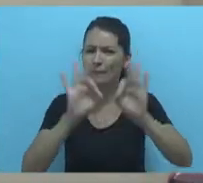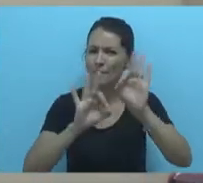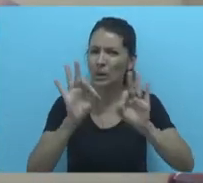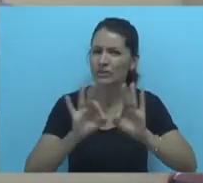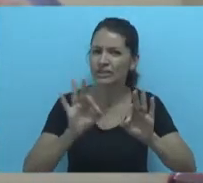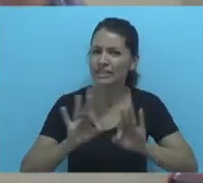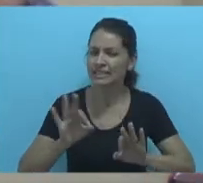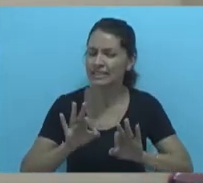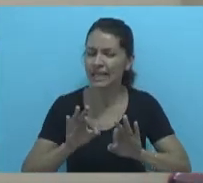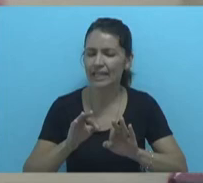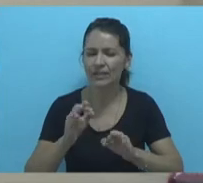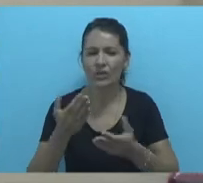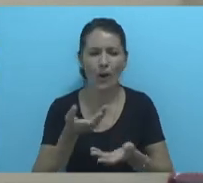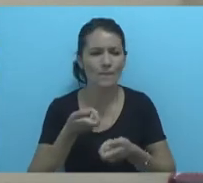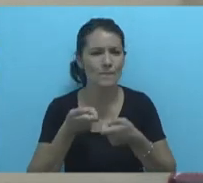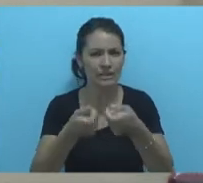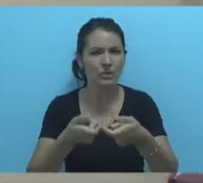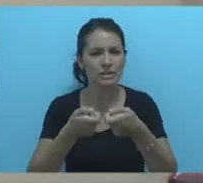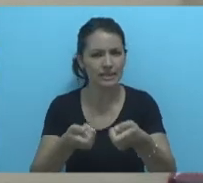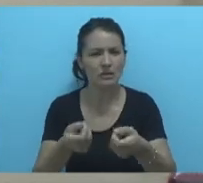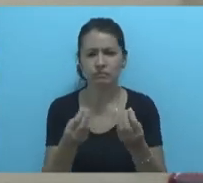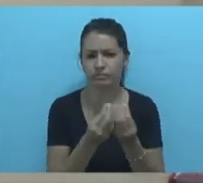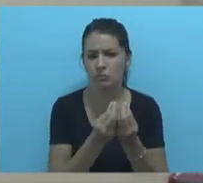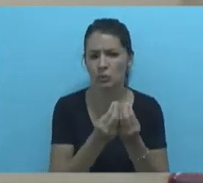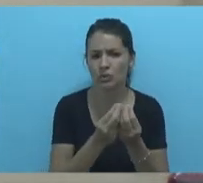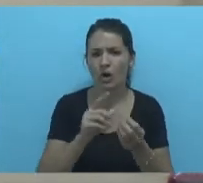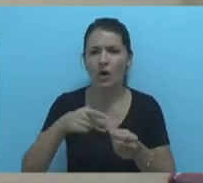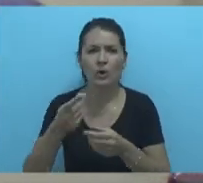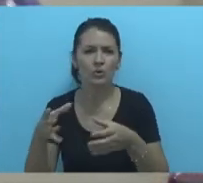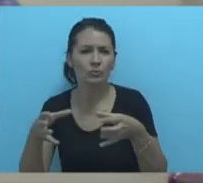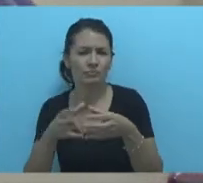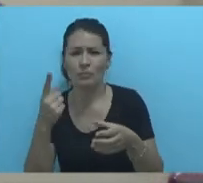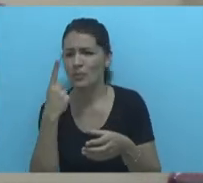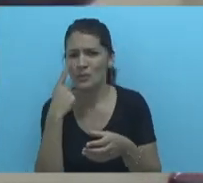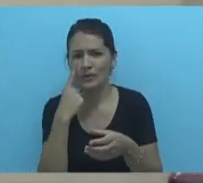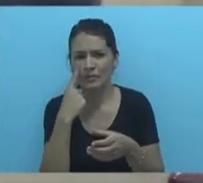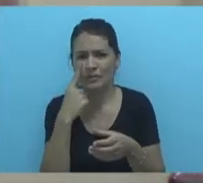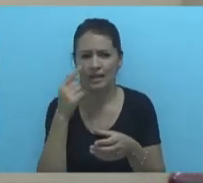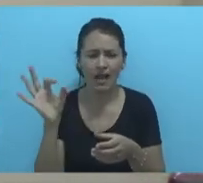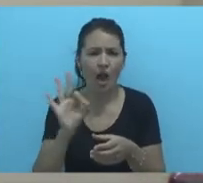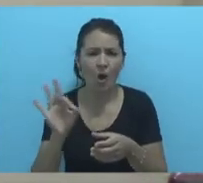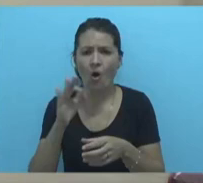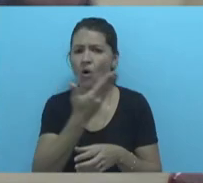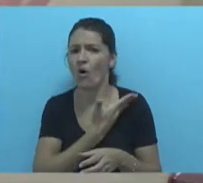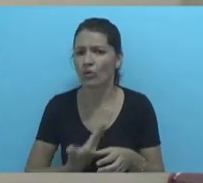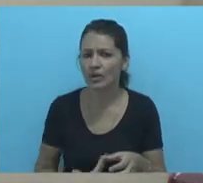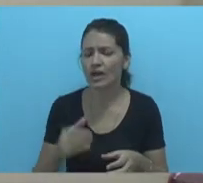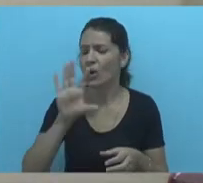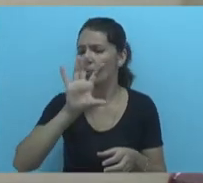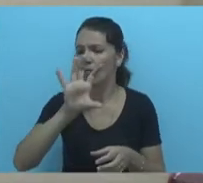de ejecución de obras tempranas que los mismos estados municipales o el estado provincial o los